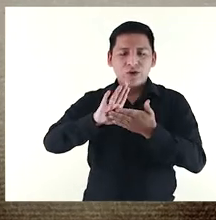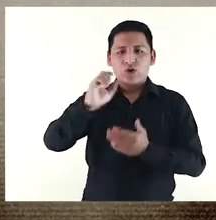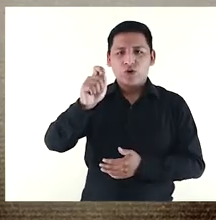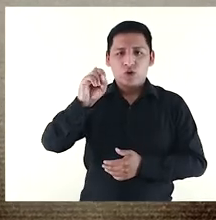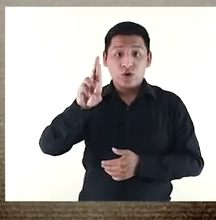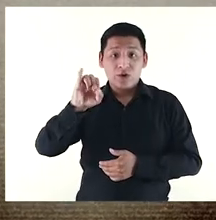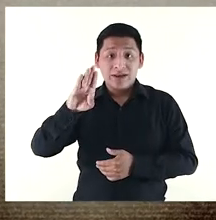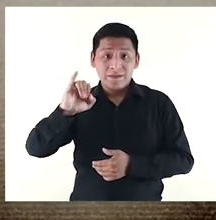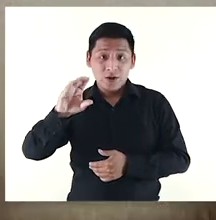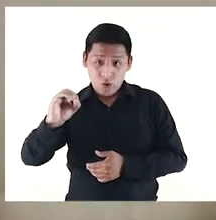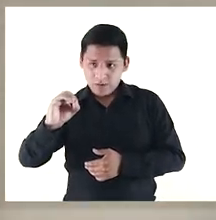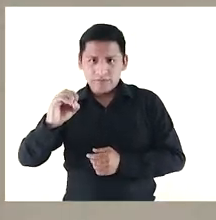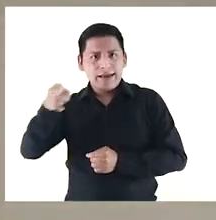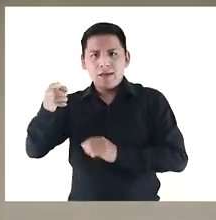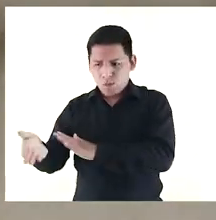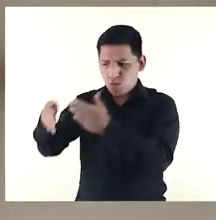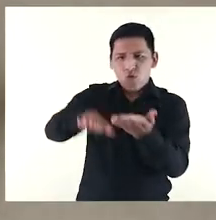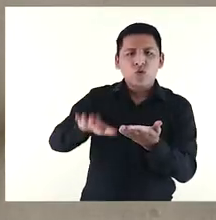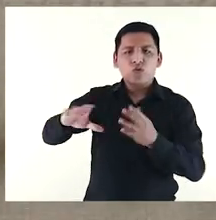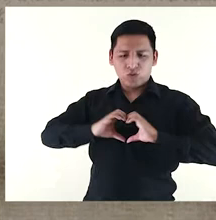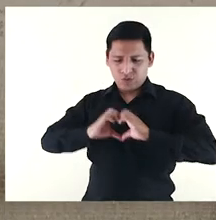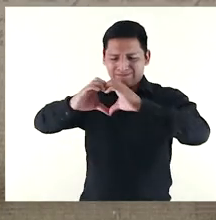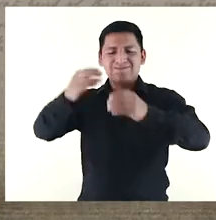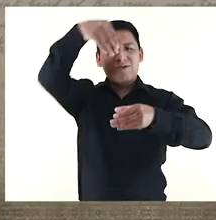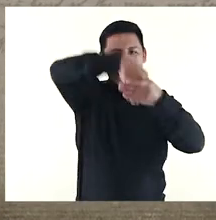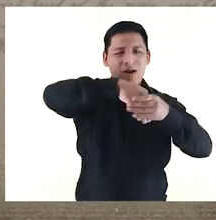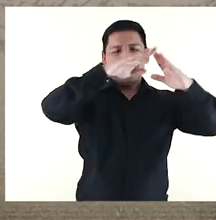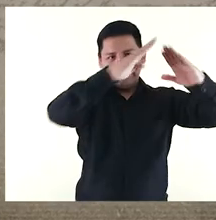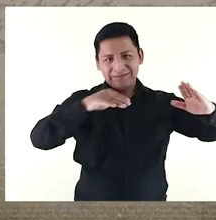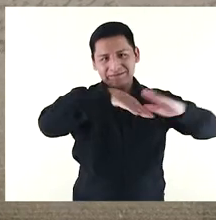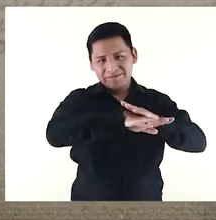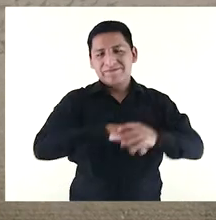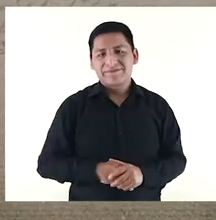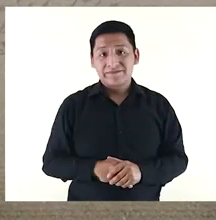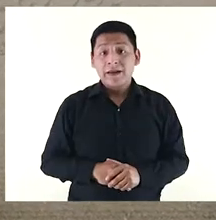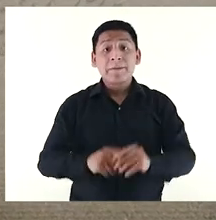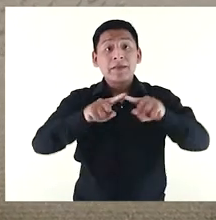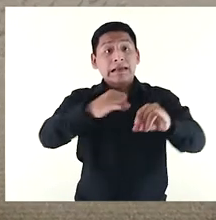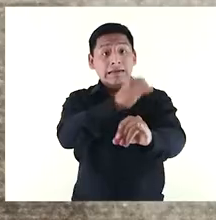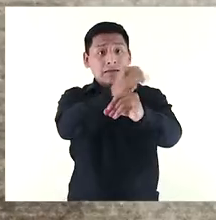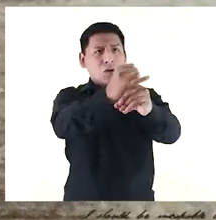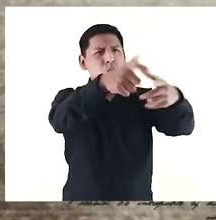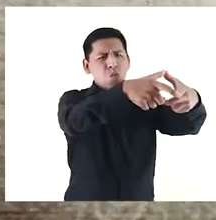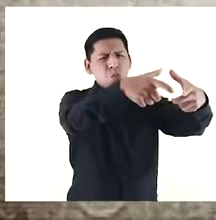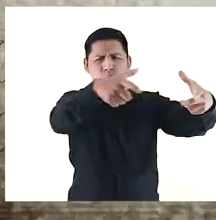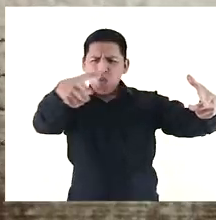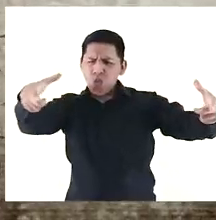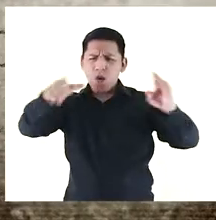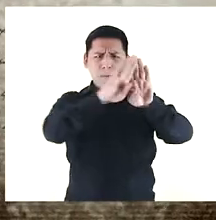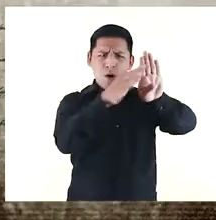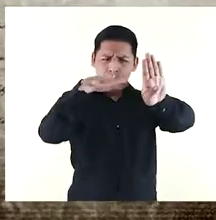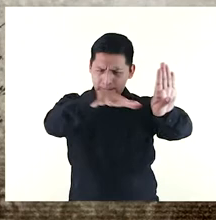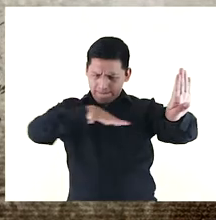de Mogrovejo, cuyo corazón se guardó en un relicario en el monasterio al morir. Pero la iglesia, que forma un ambiente monumental